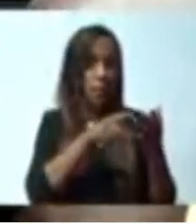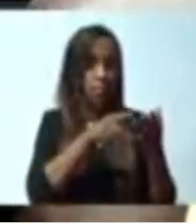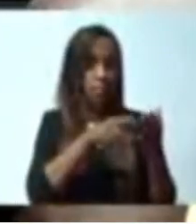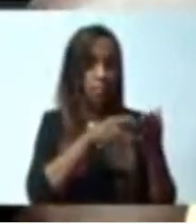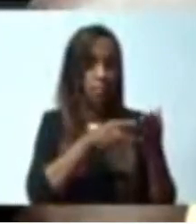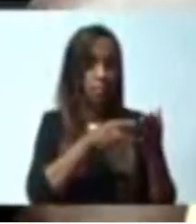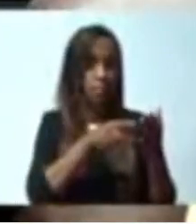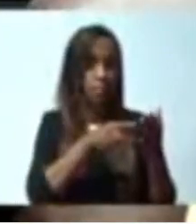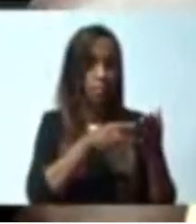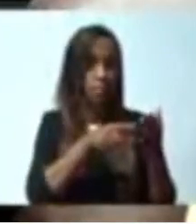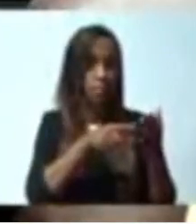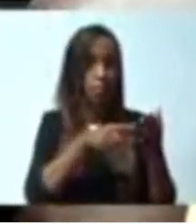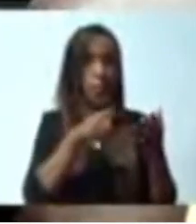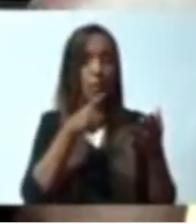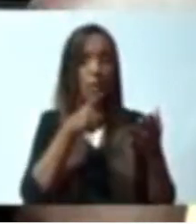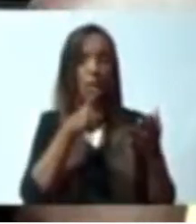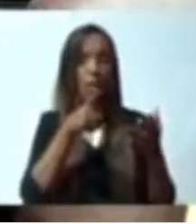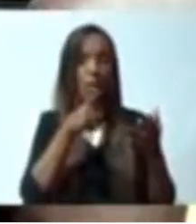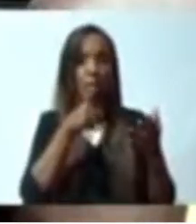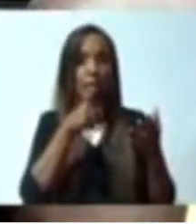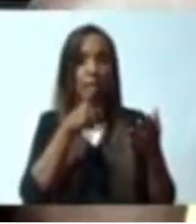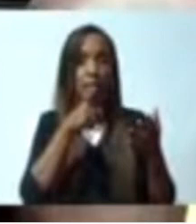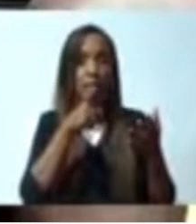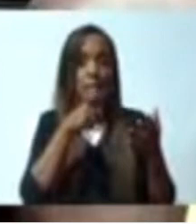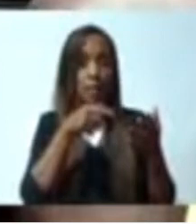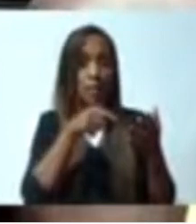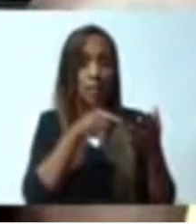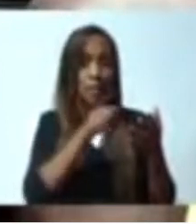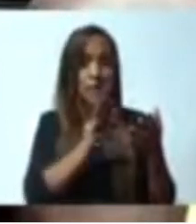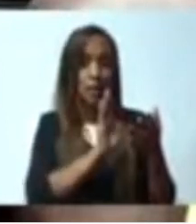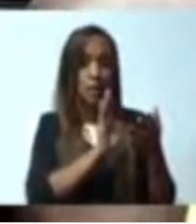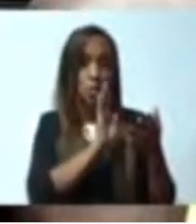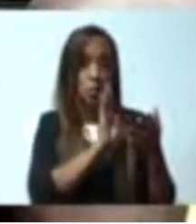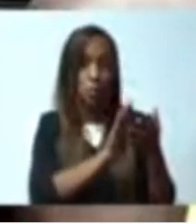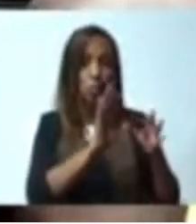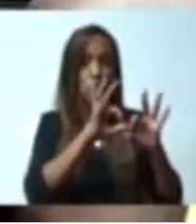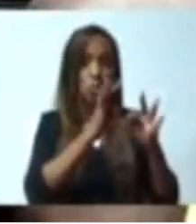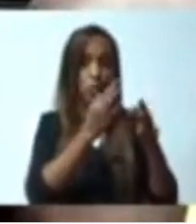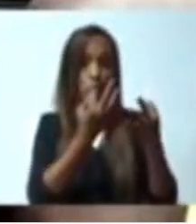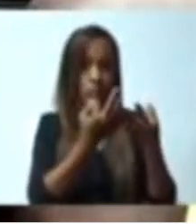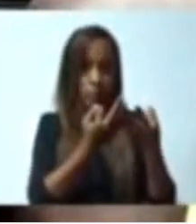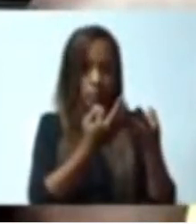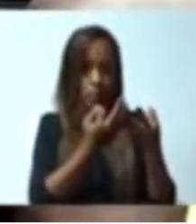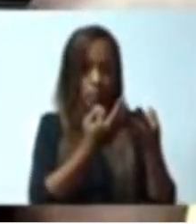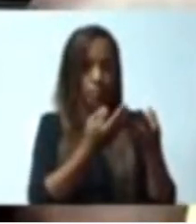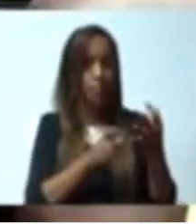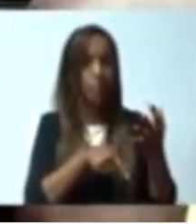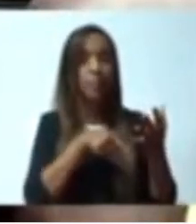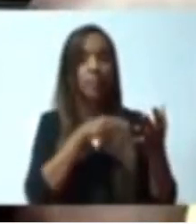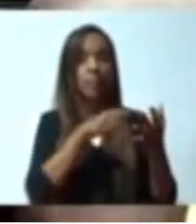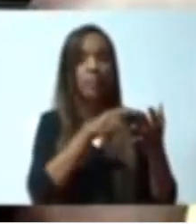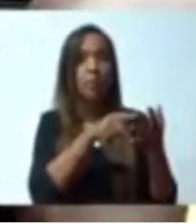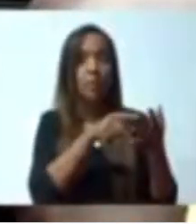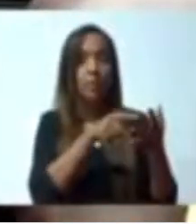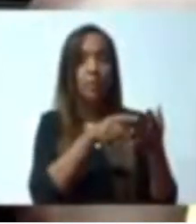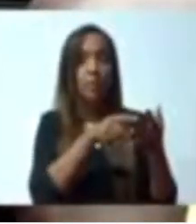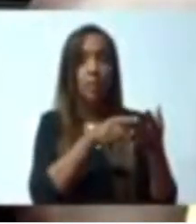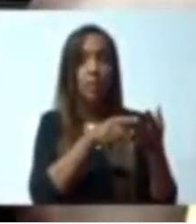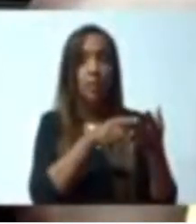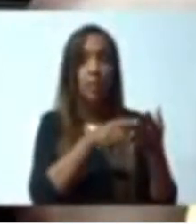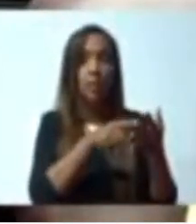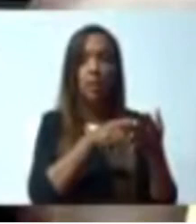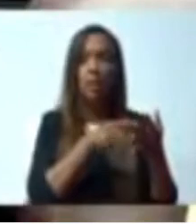Senado o de la Cámara de Diputados, que el propio proyecto dice que no puede tener filiación de parentesco o afinidad hasta el 3er